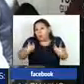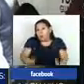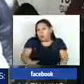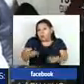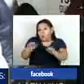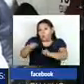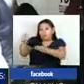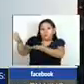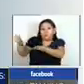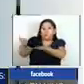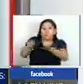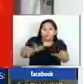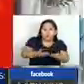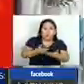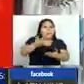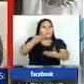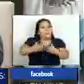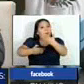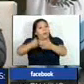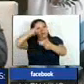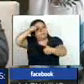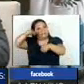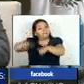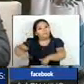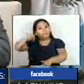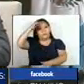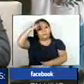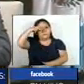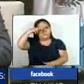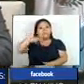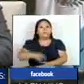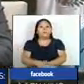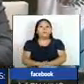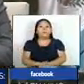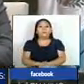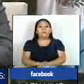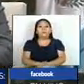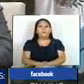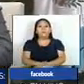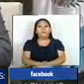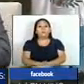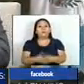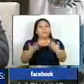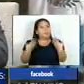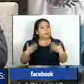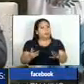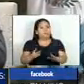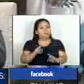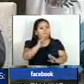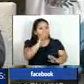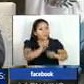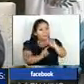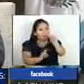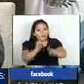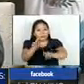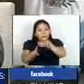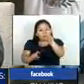cuerpos un proceso que se coordina con México se han hecho entrevistas a